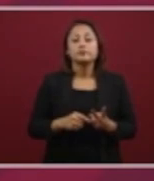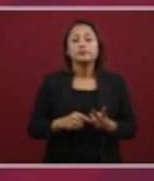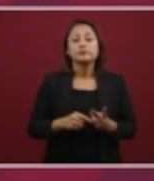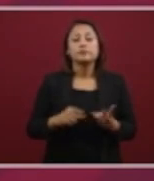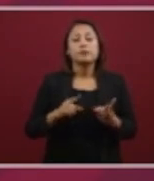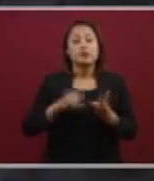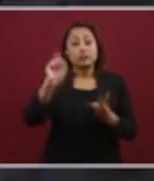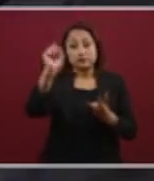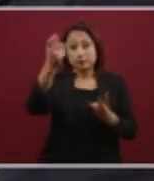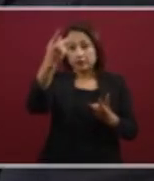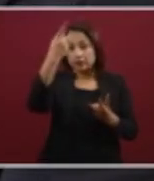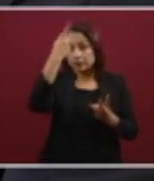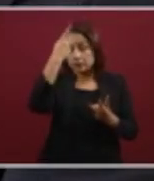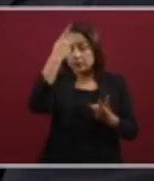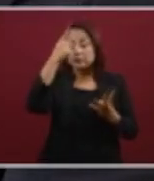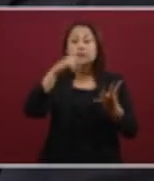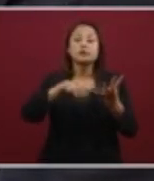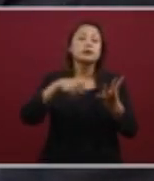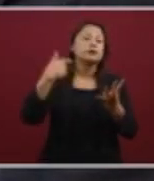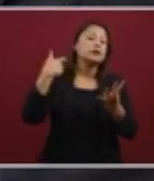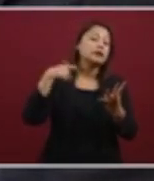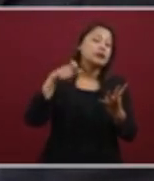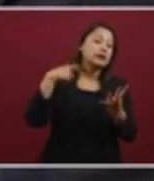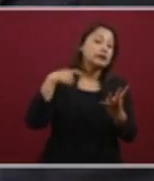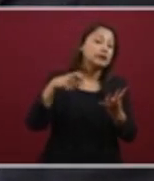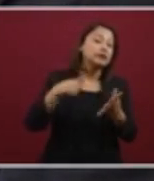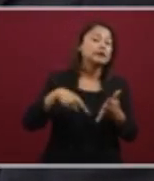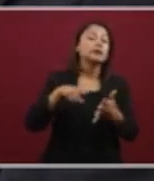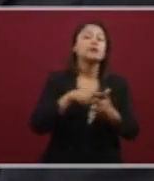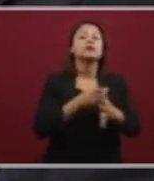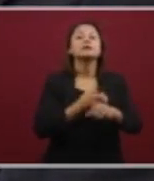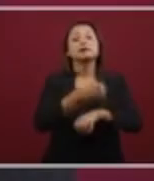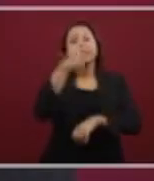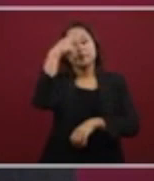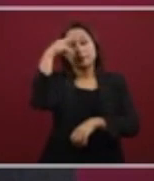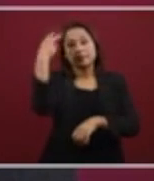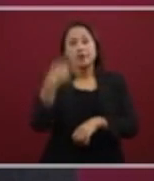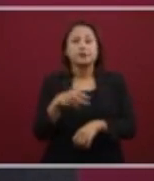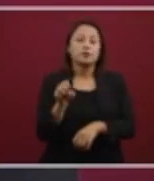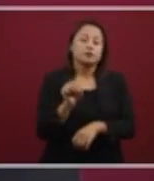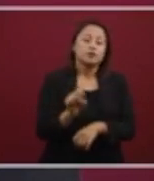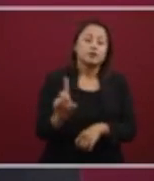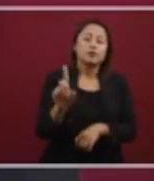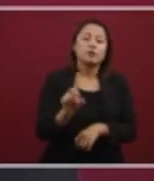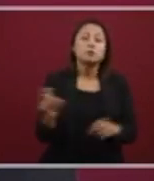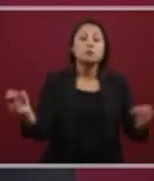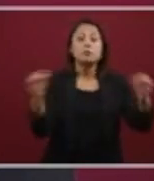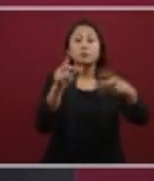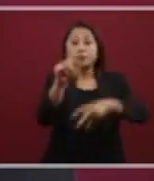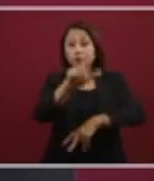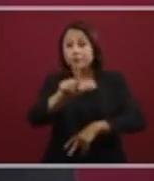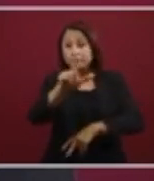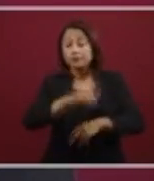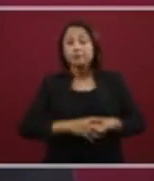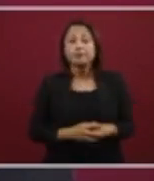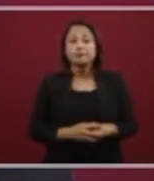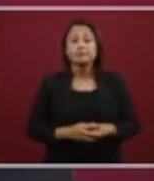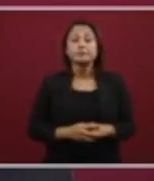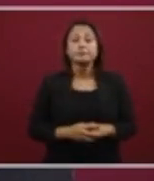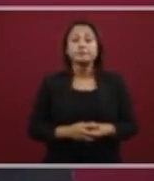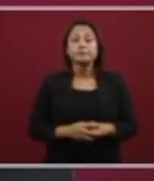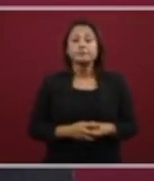San Luis, Querétaro y Estado de México este fin de semana. Y nos vemos el lunes.